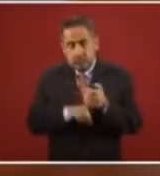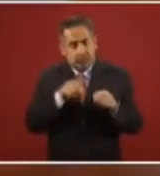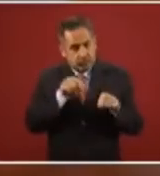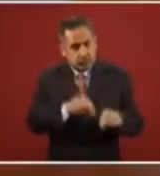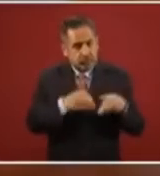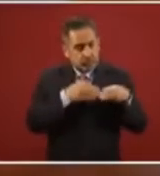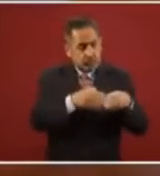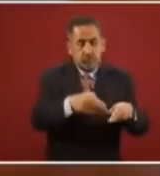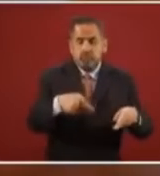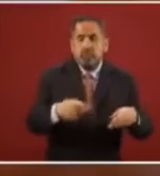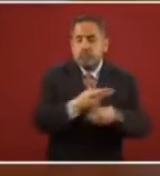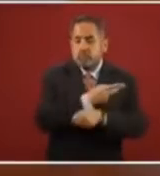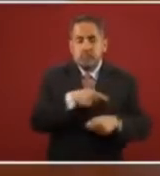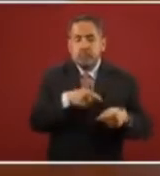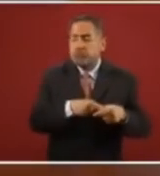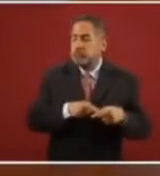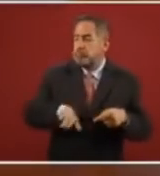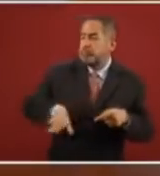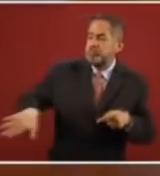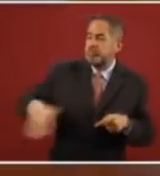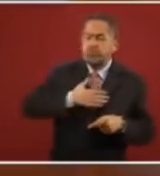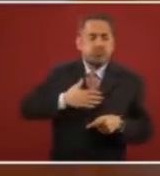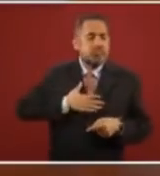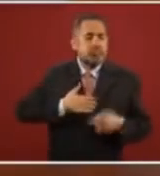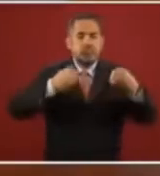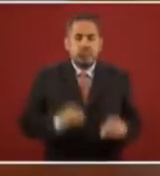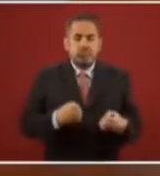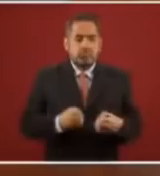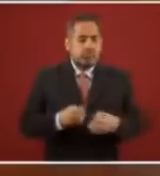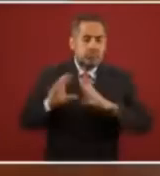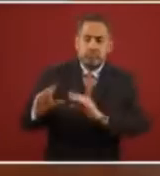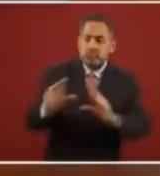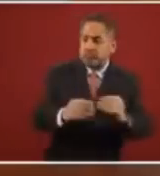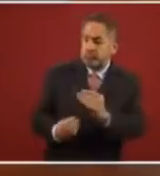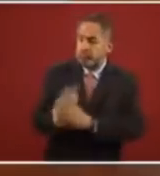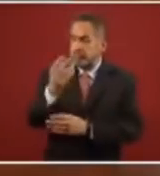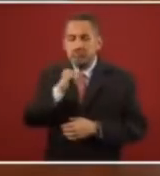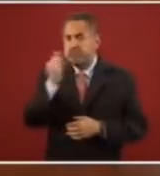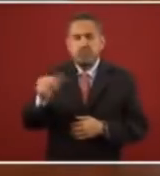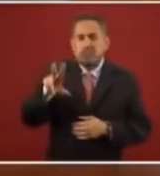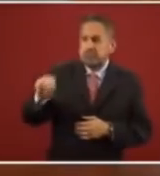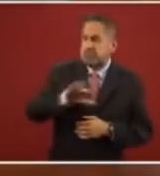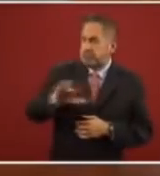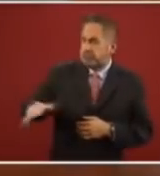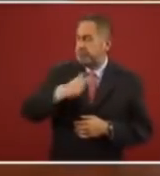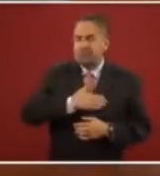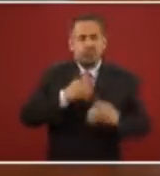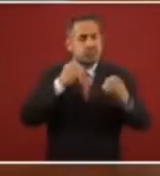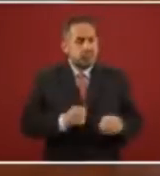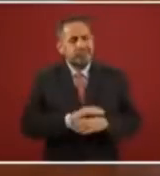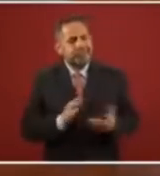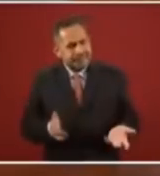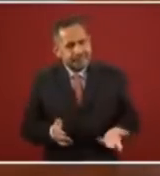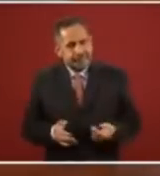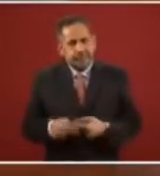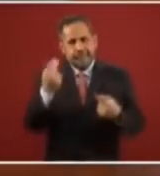de barcos es que no permiten esas navieras que se capaciten los egresados de las náuticas mercantes.